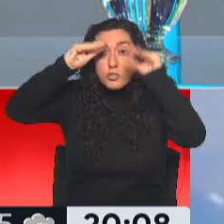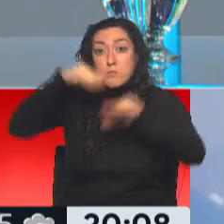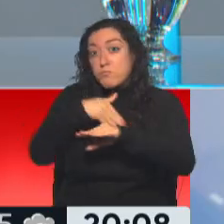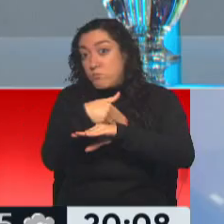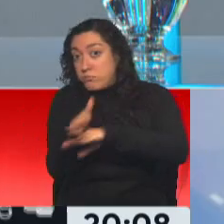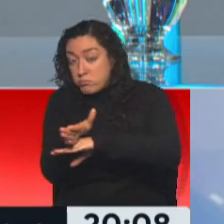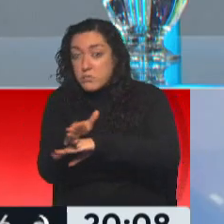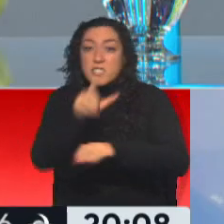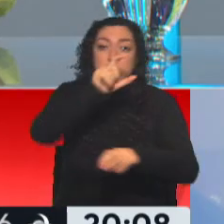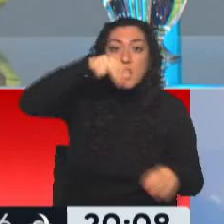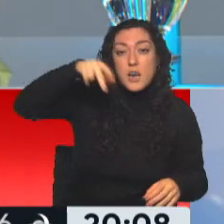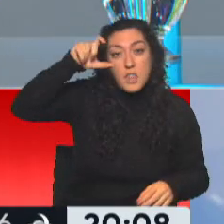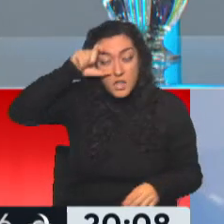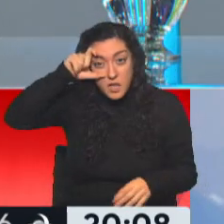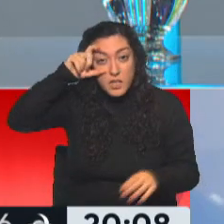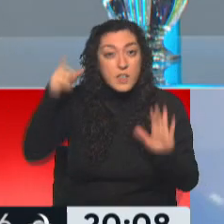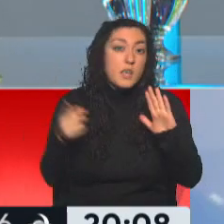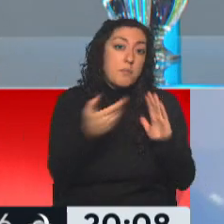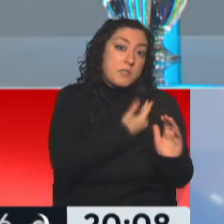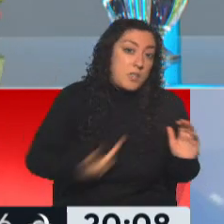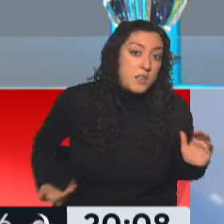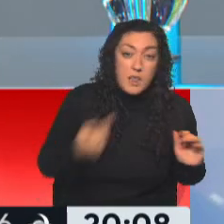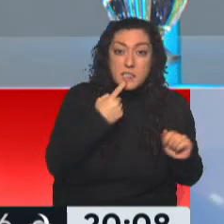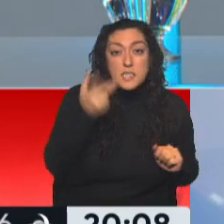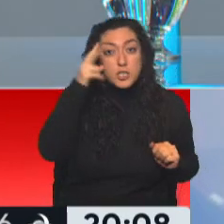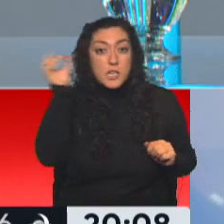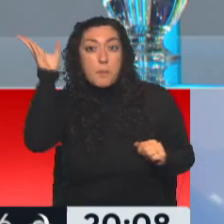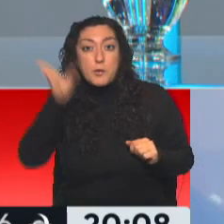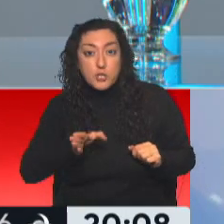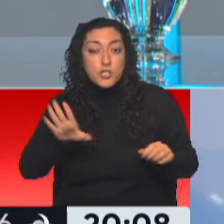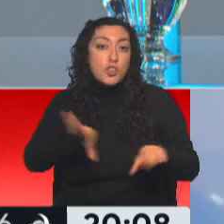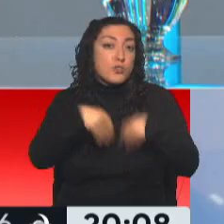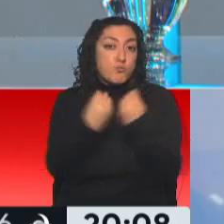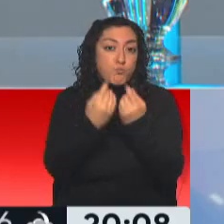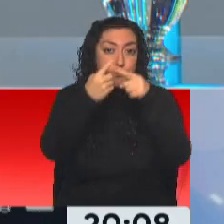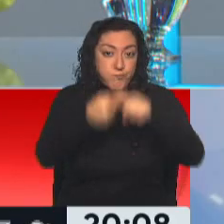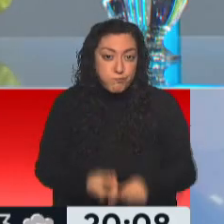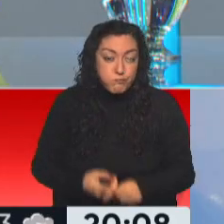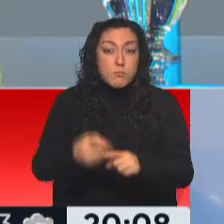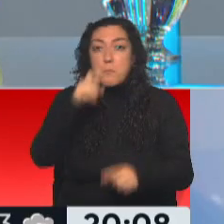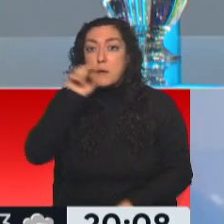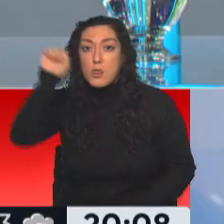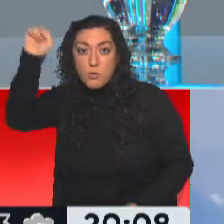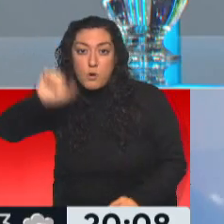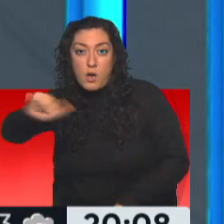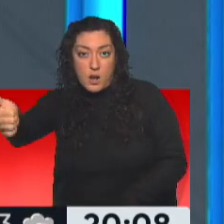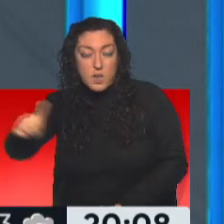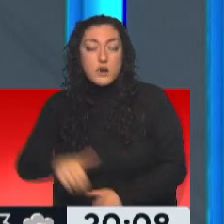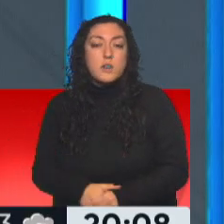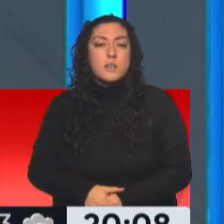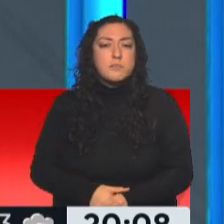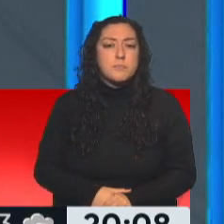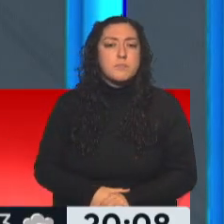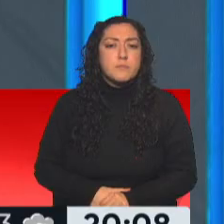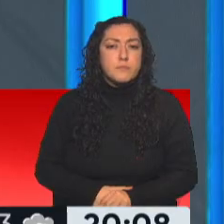de la CNE dice que tienen un 80% escrutado y que el ganador es Nicolás Maduro. Pero ¿podemos empezar hablando de qué